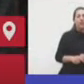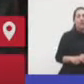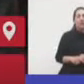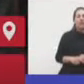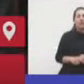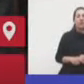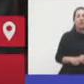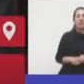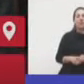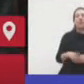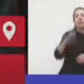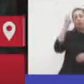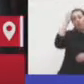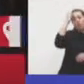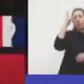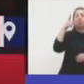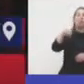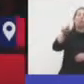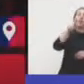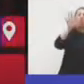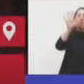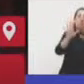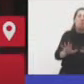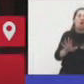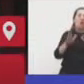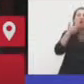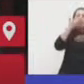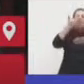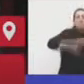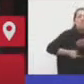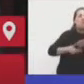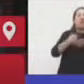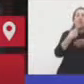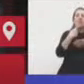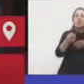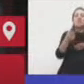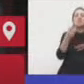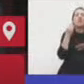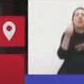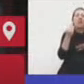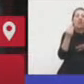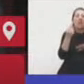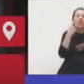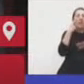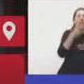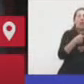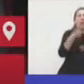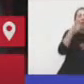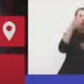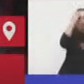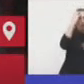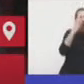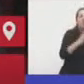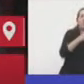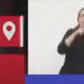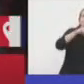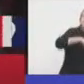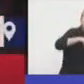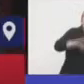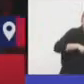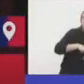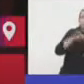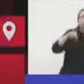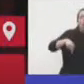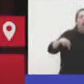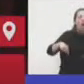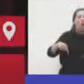en el manual kirchnerista. Quiero recordar otra cosa. Justamente por el funcionamiento de la justicia argentina, hay gente que ha amenazado a Alberto Fernández,